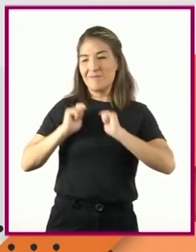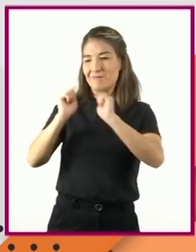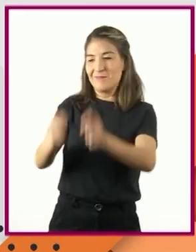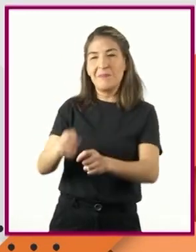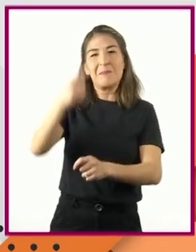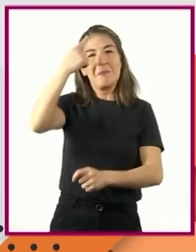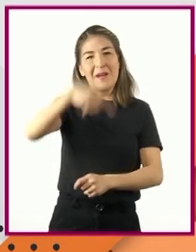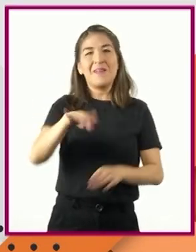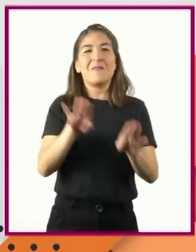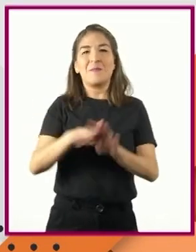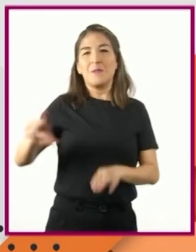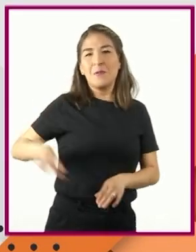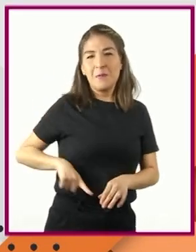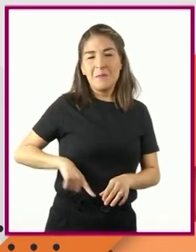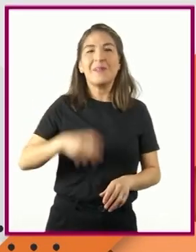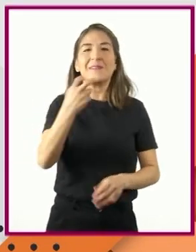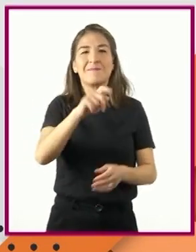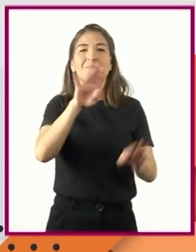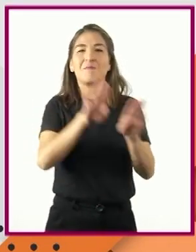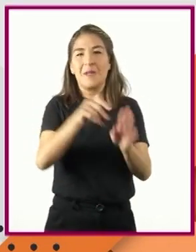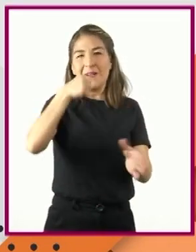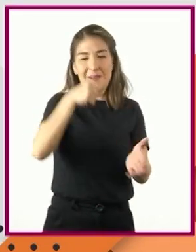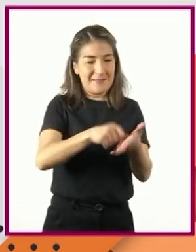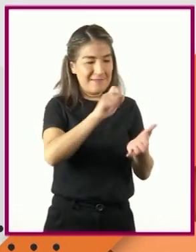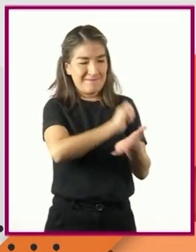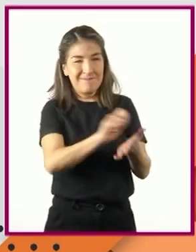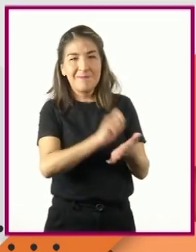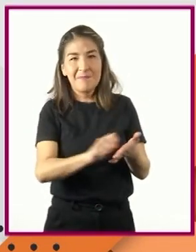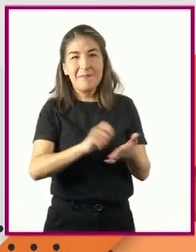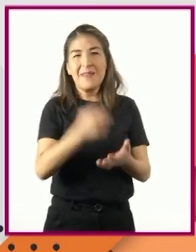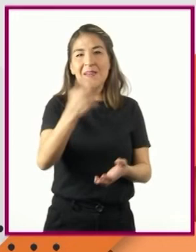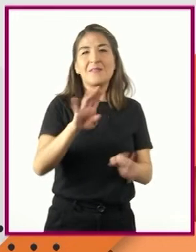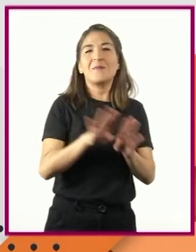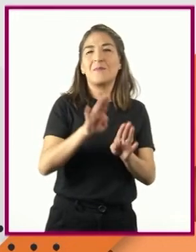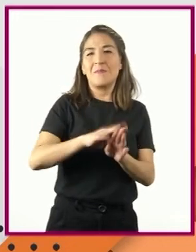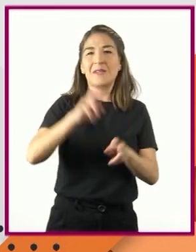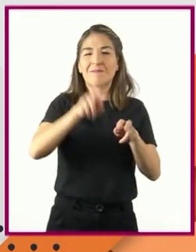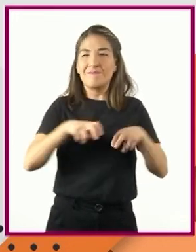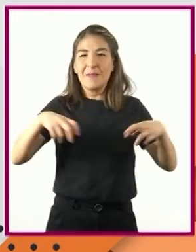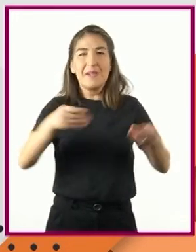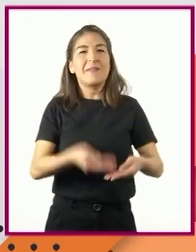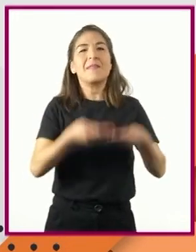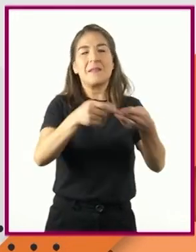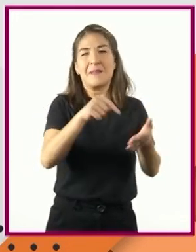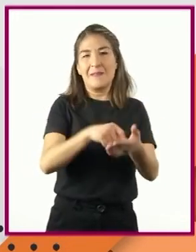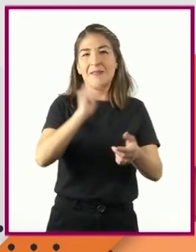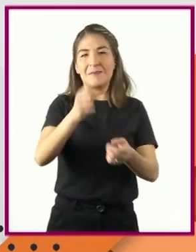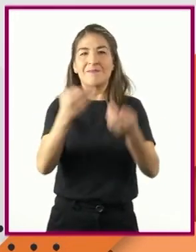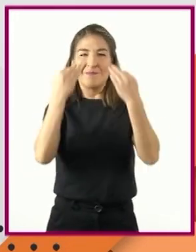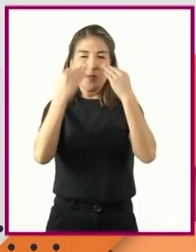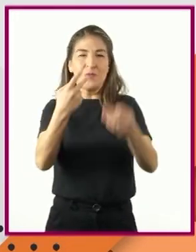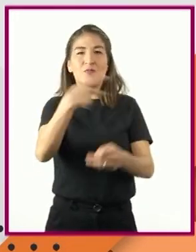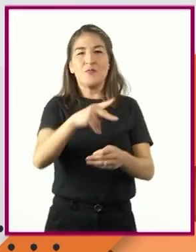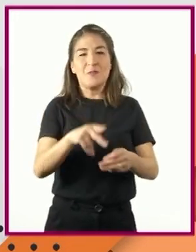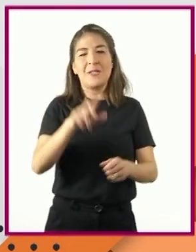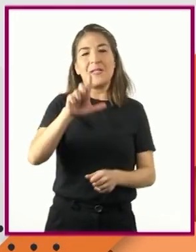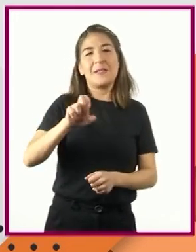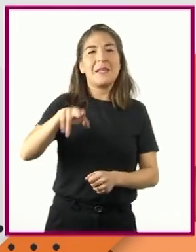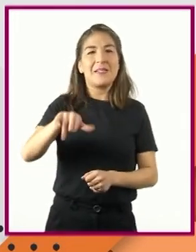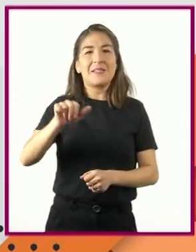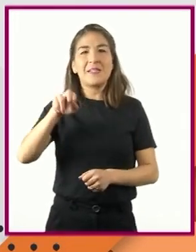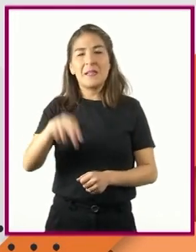así lo expresó en una carta dirigida al Congreso, conocida como el Testamento de Lenin,